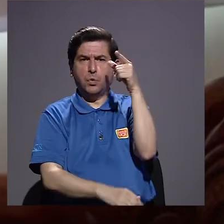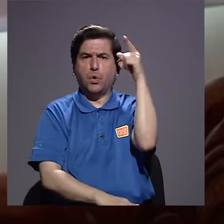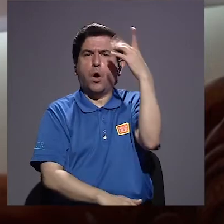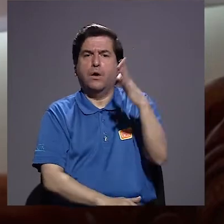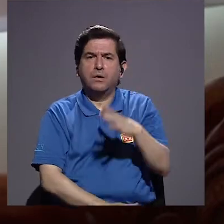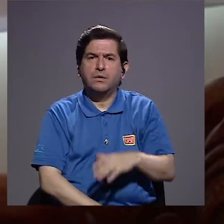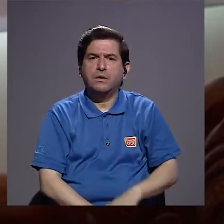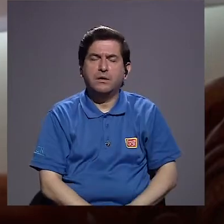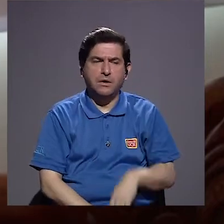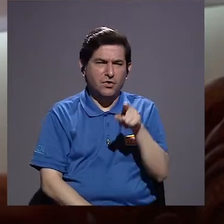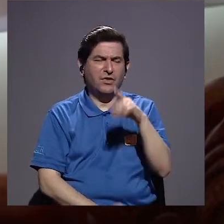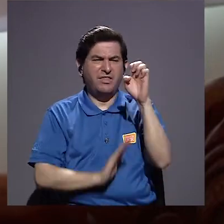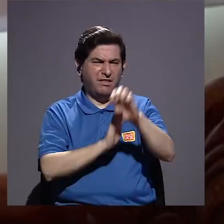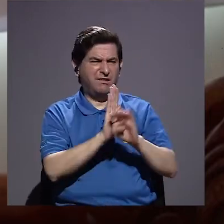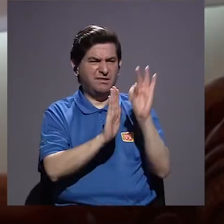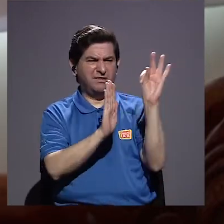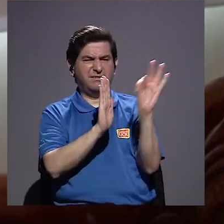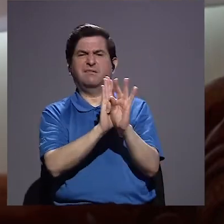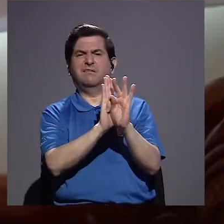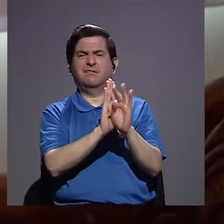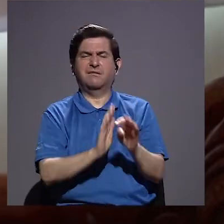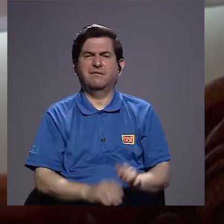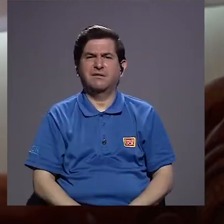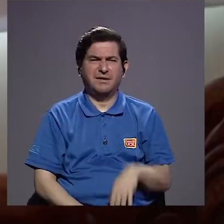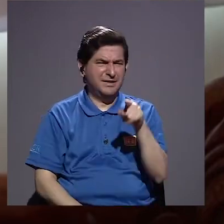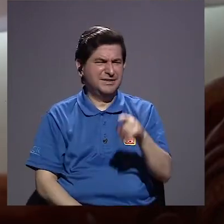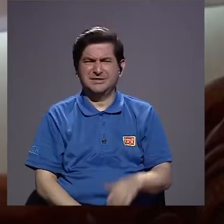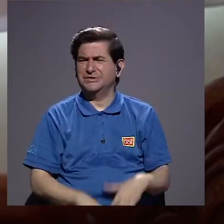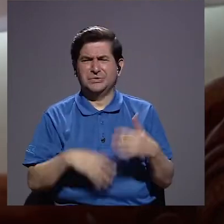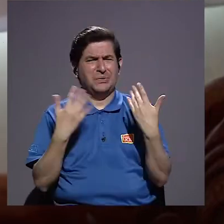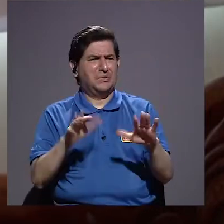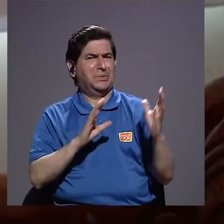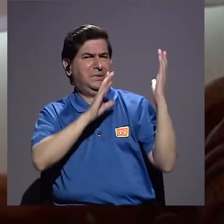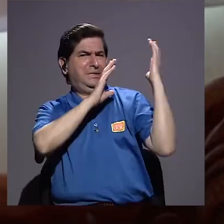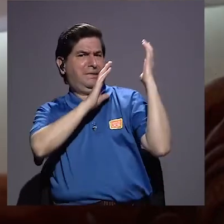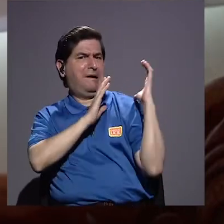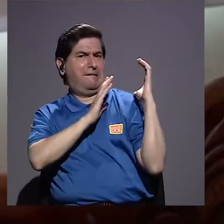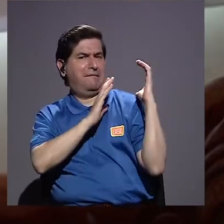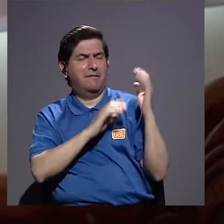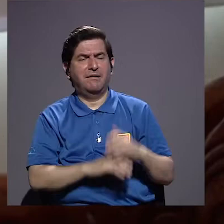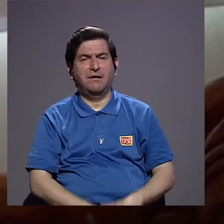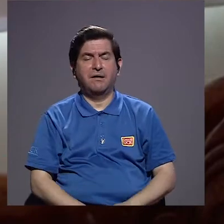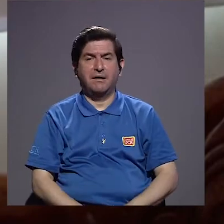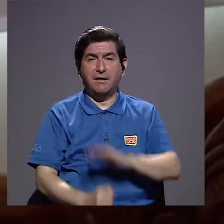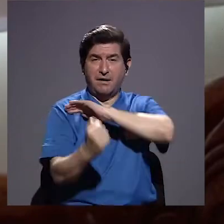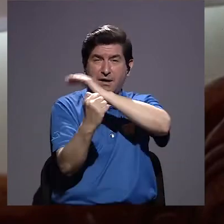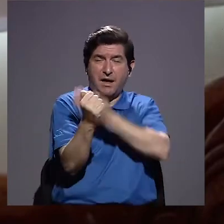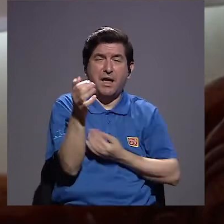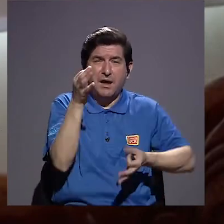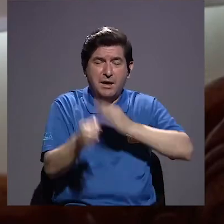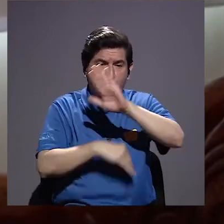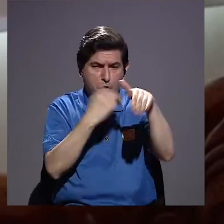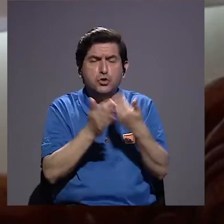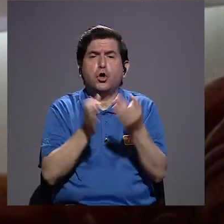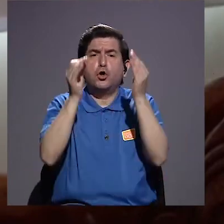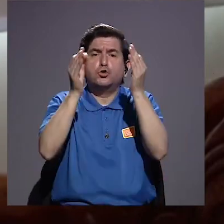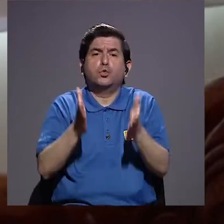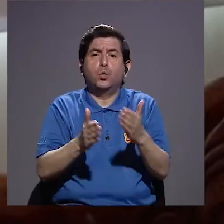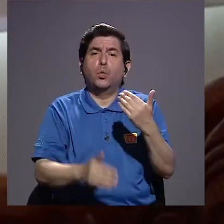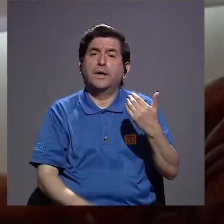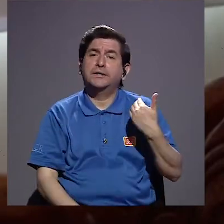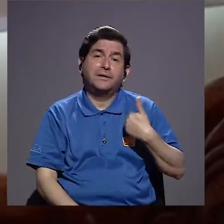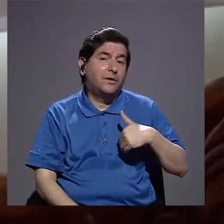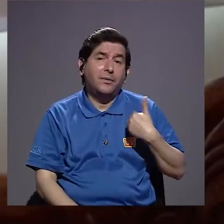obviamente, de estos estereotipos que eran muy pesados. En el Poder Judicial, por ejemplo, todos eran